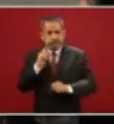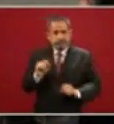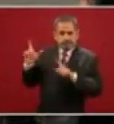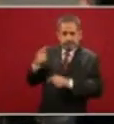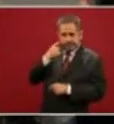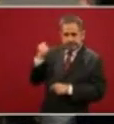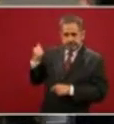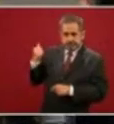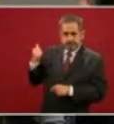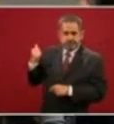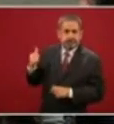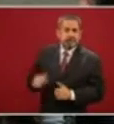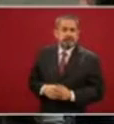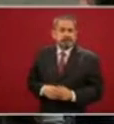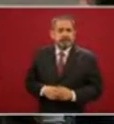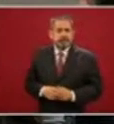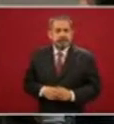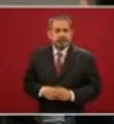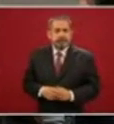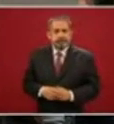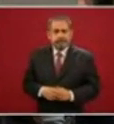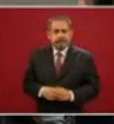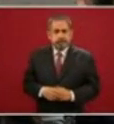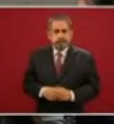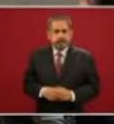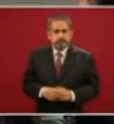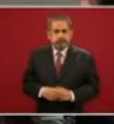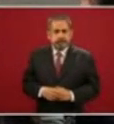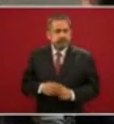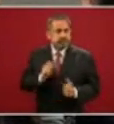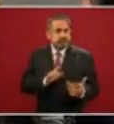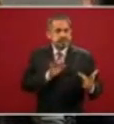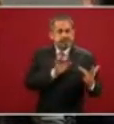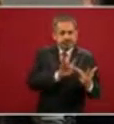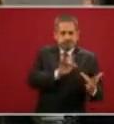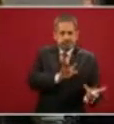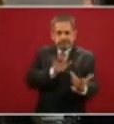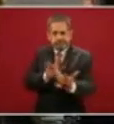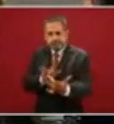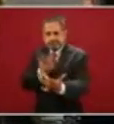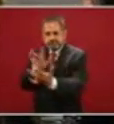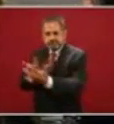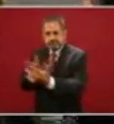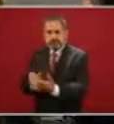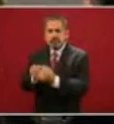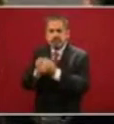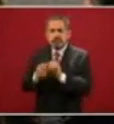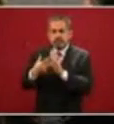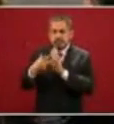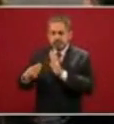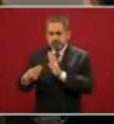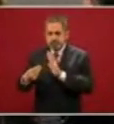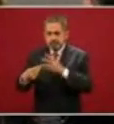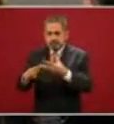diapositiva, de los contactos, que también son estudiados y son evaluados y están en un periodo